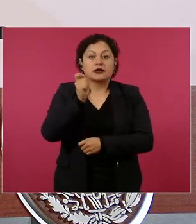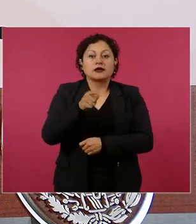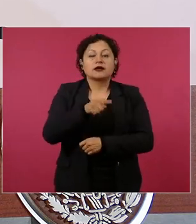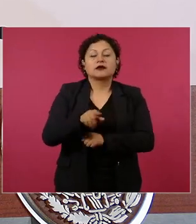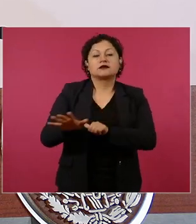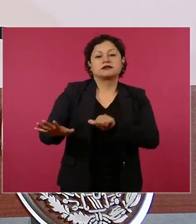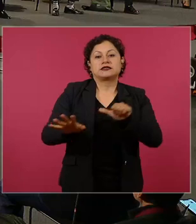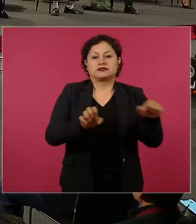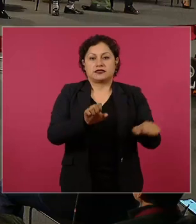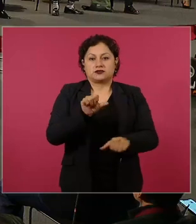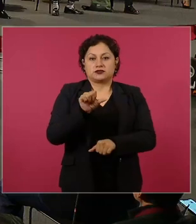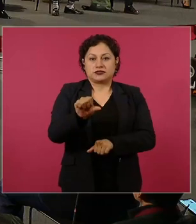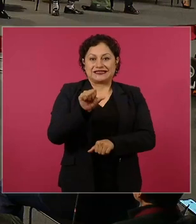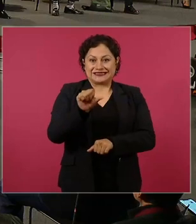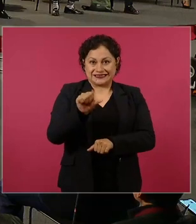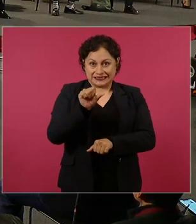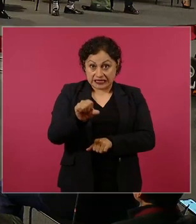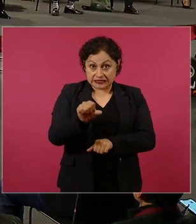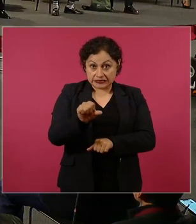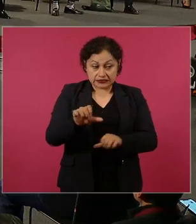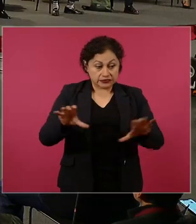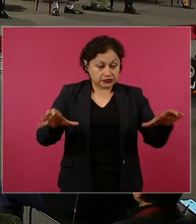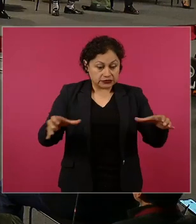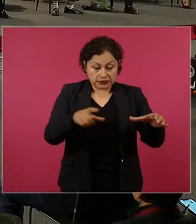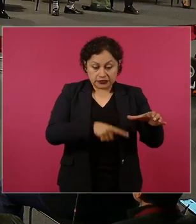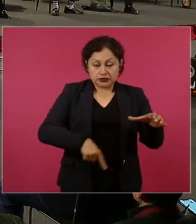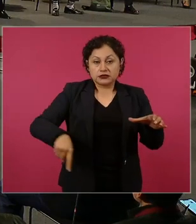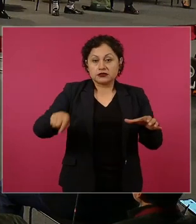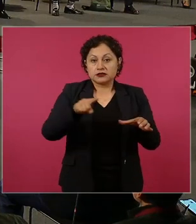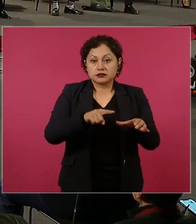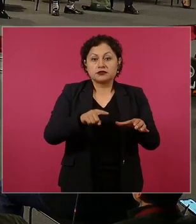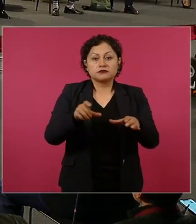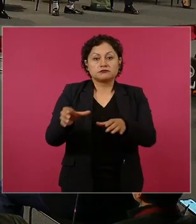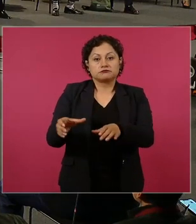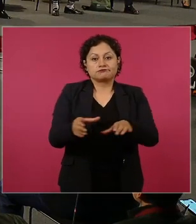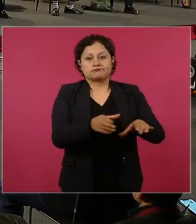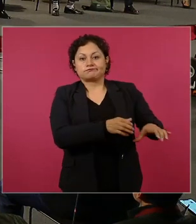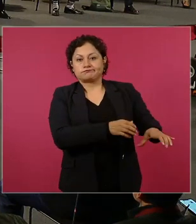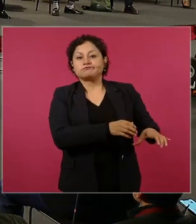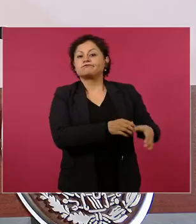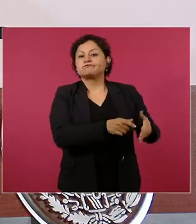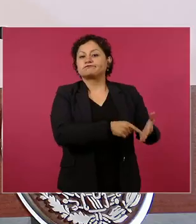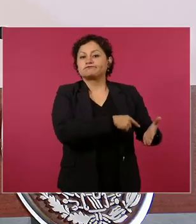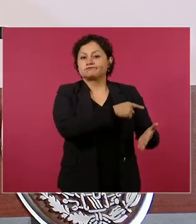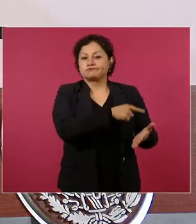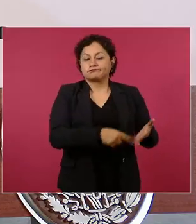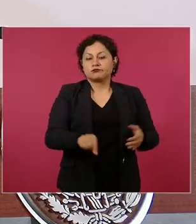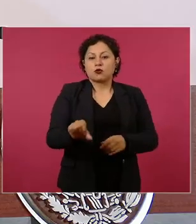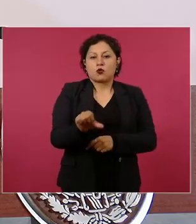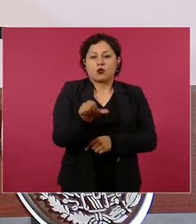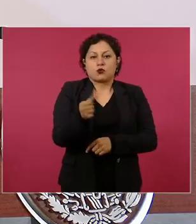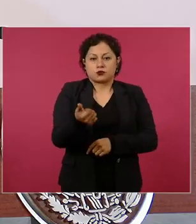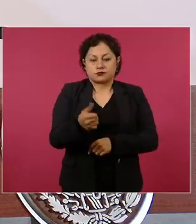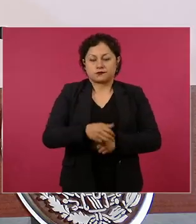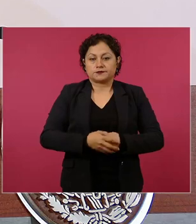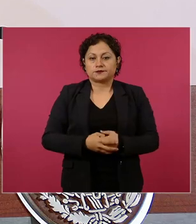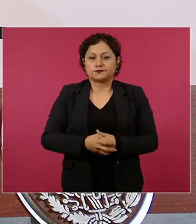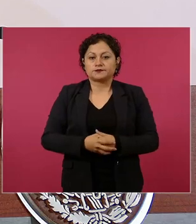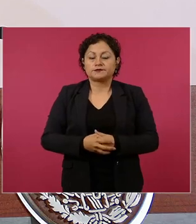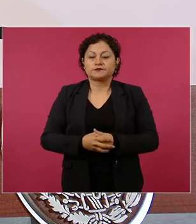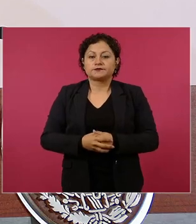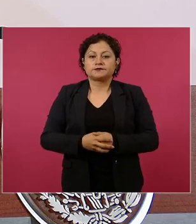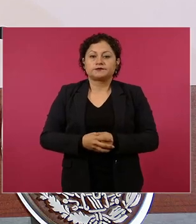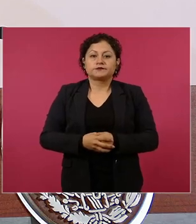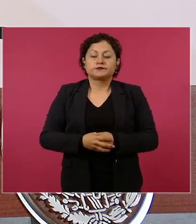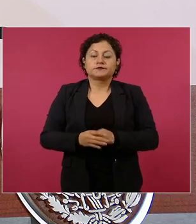616 cilindros que revisamos, únicamente se inmovilizaron por cuestiones de inseguridad 11 de ellos. Pasamos